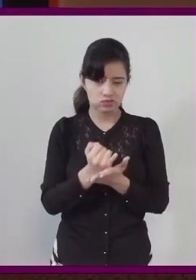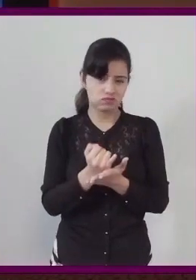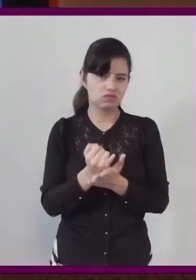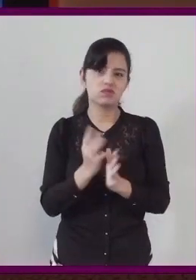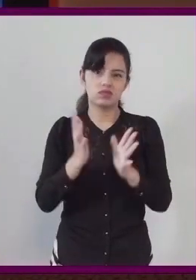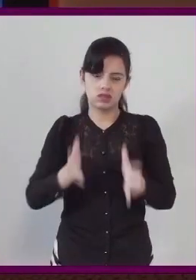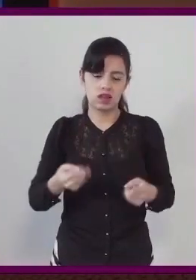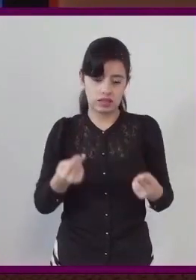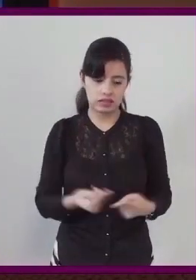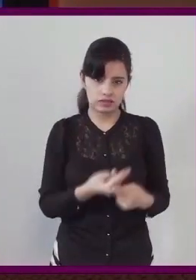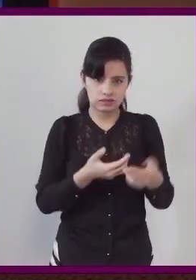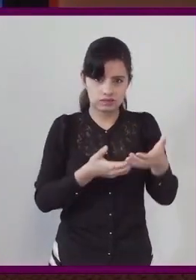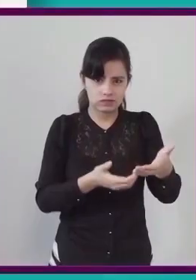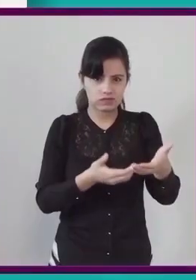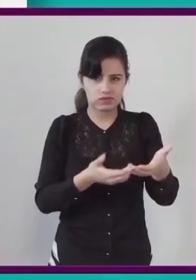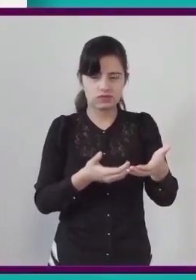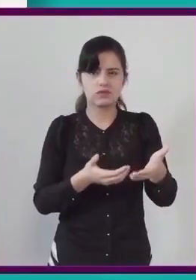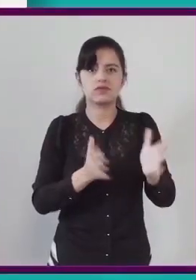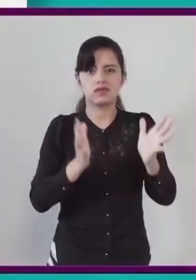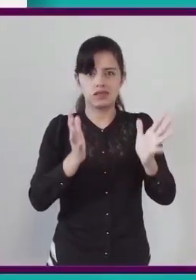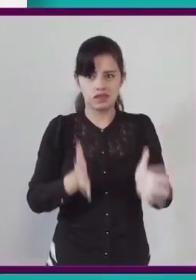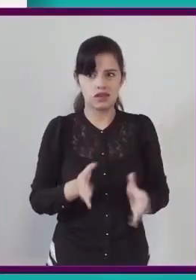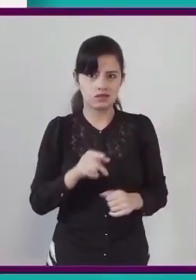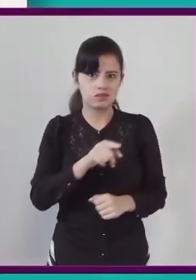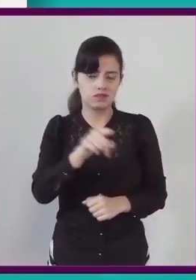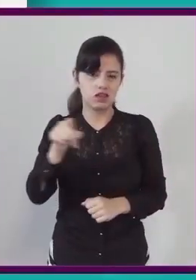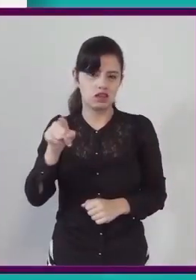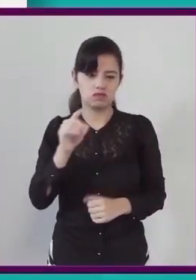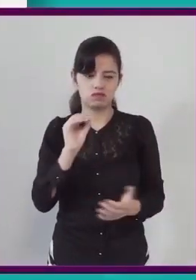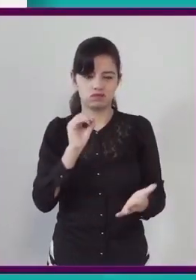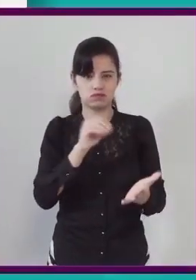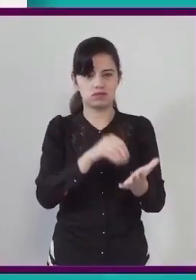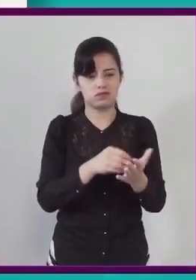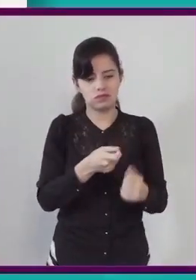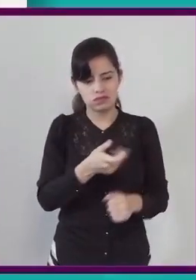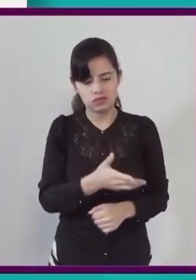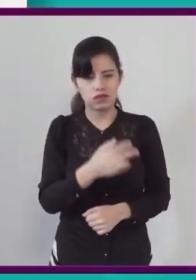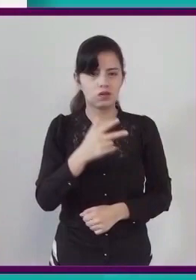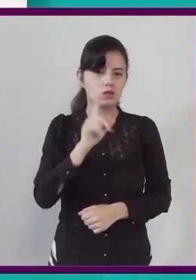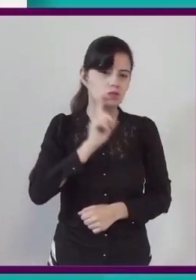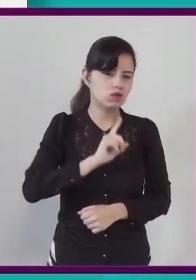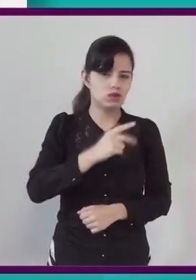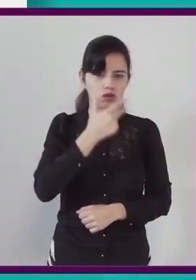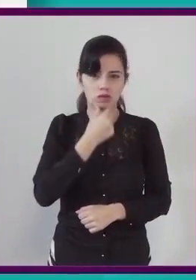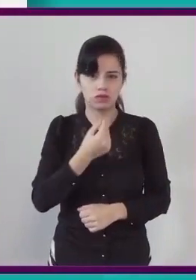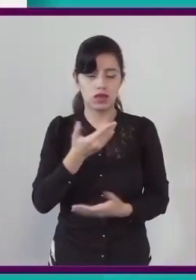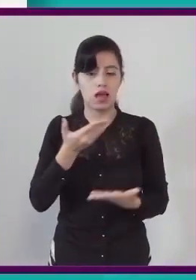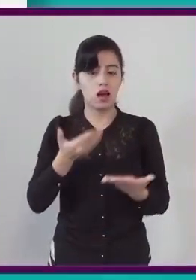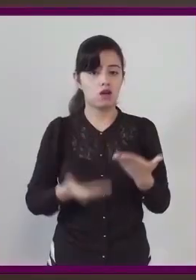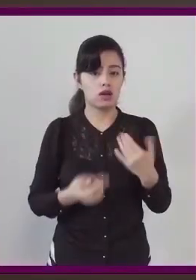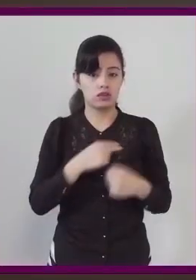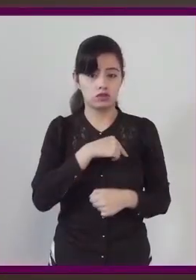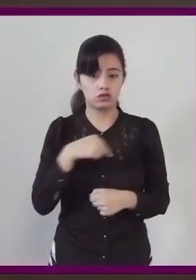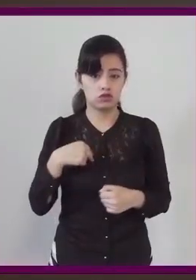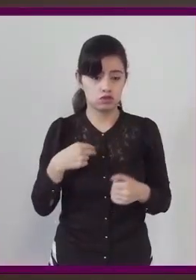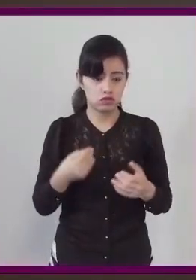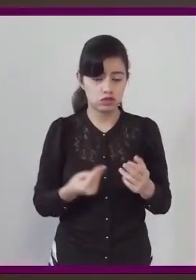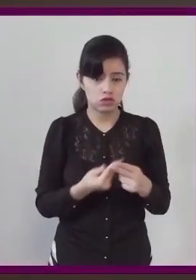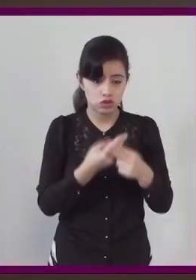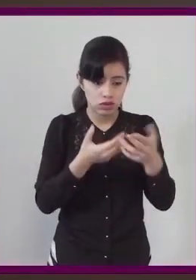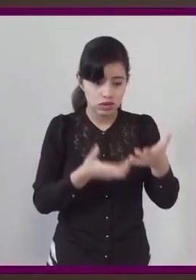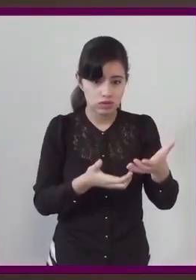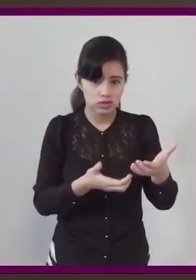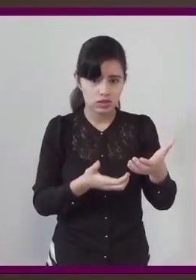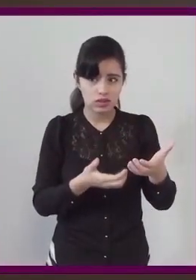y dentro de esas historias tenemos que darnos a la tarea de historiar nuestra propia experiencia, ¿no?